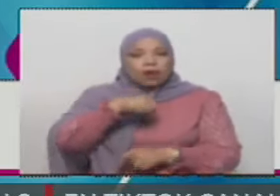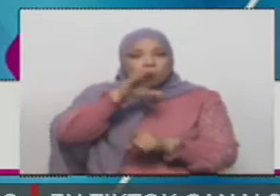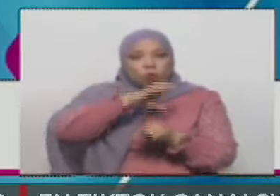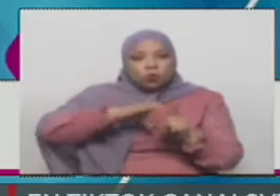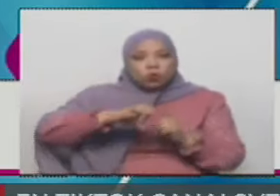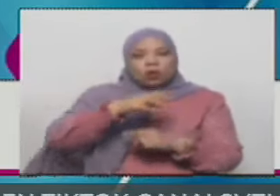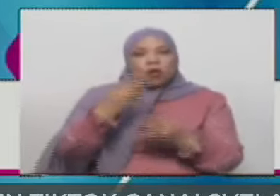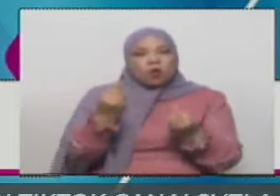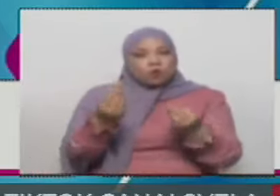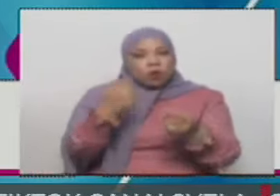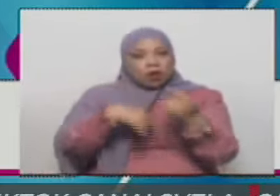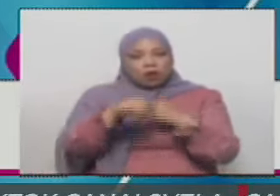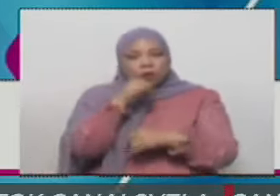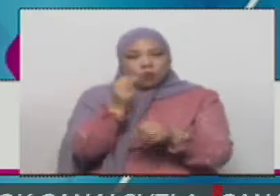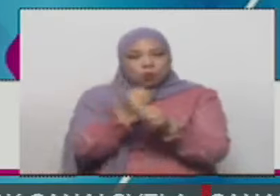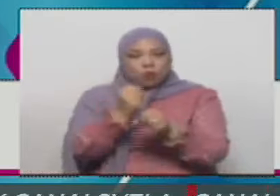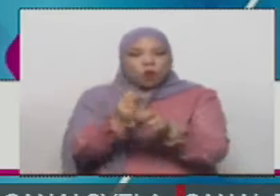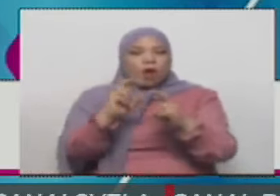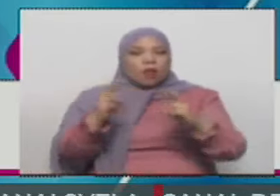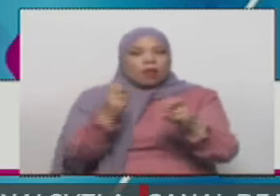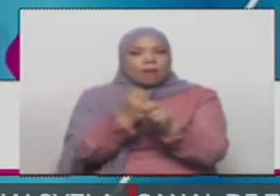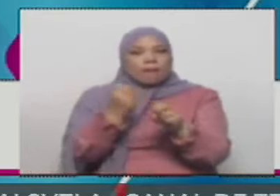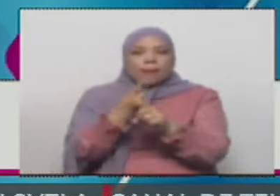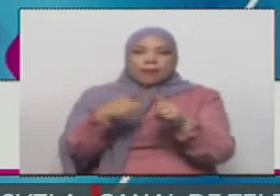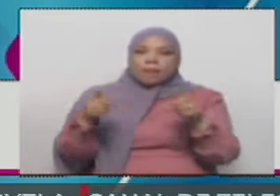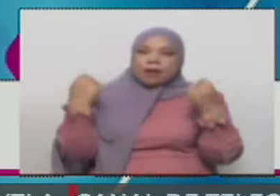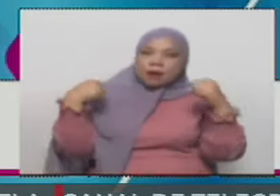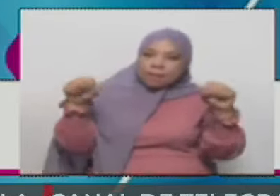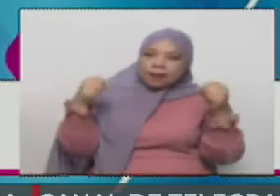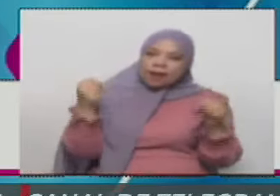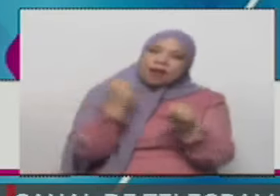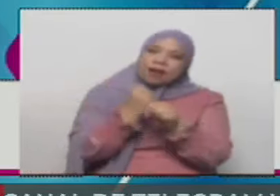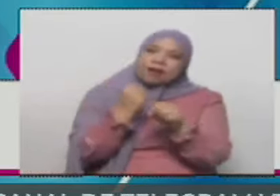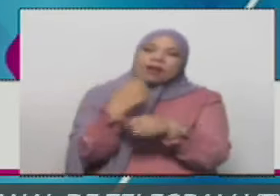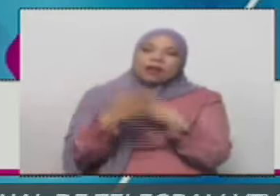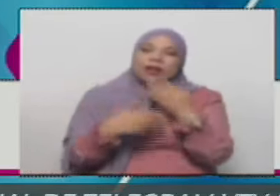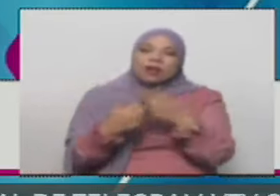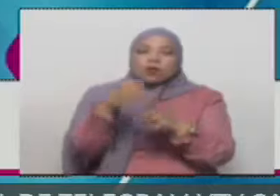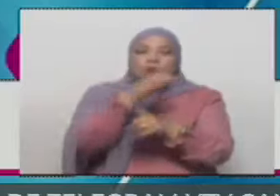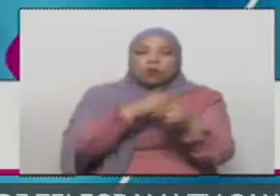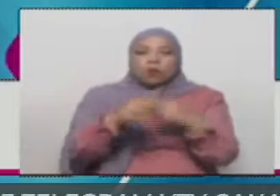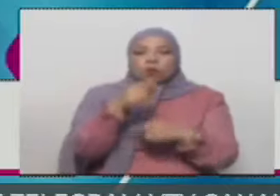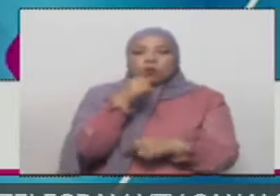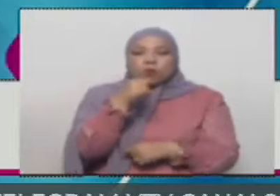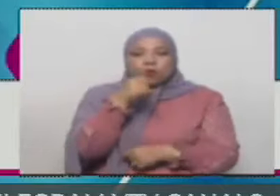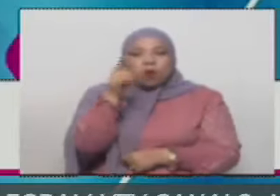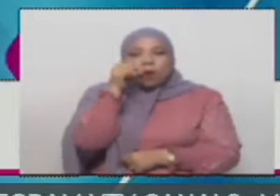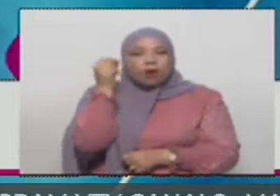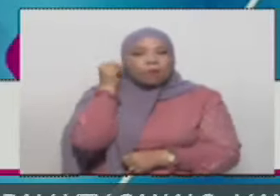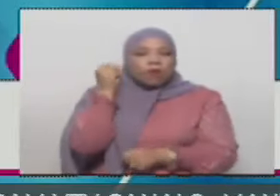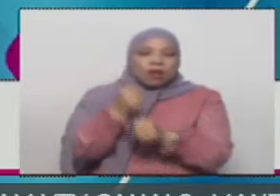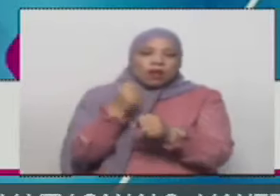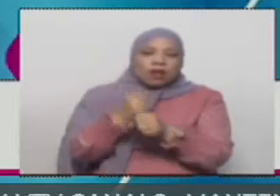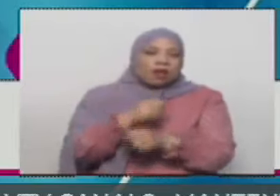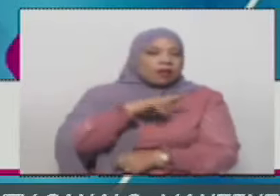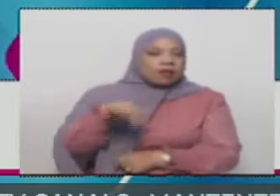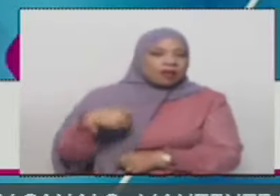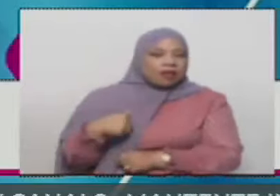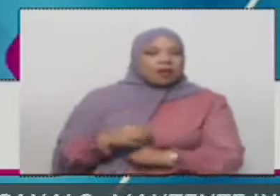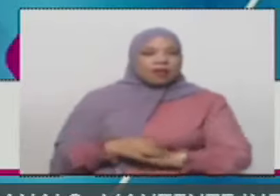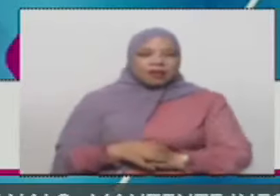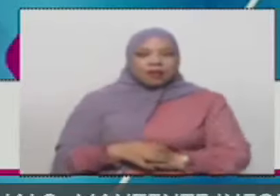Mucho se teoriza sobre el tema, pero en la práctica la resistencia cultural tiene el rostro de estos hombres y estas mujeres que en cada una de sus